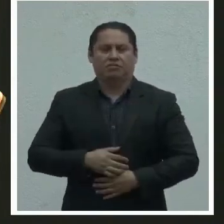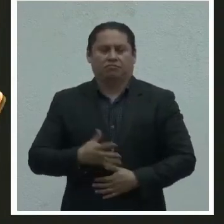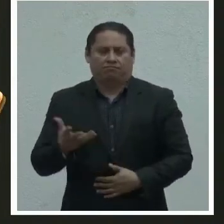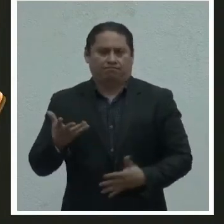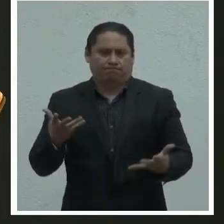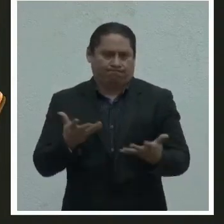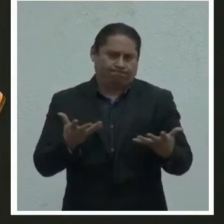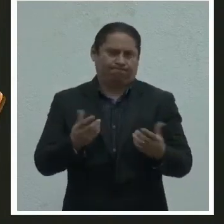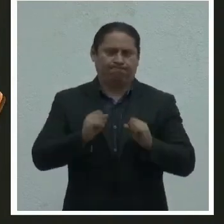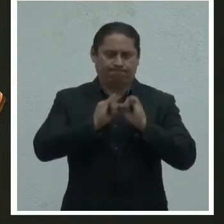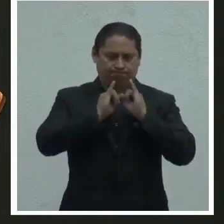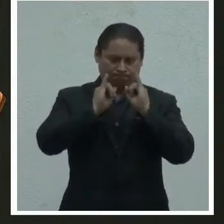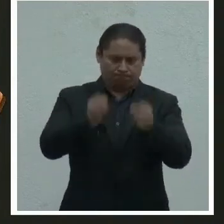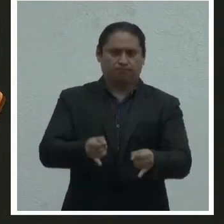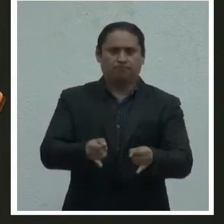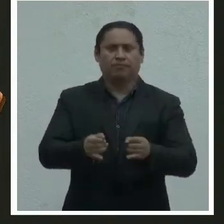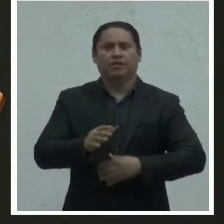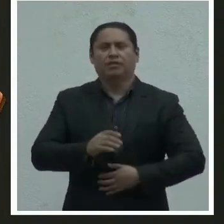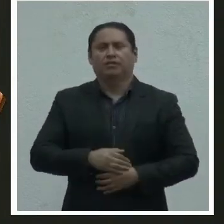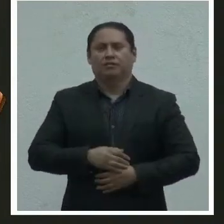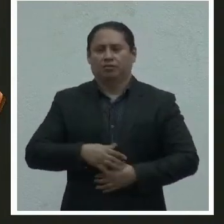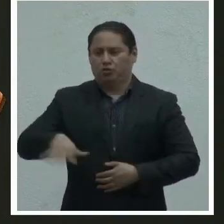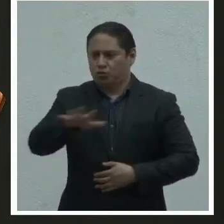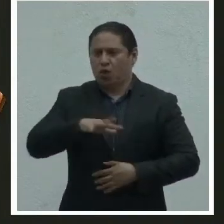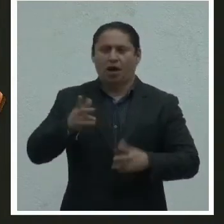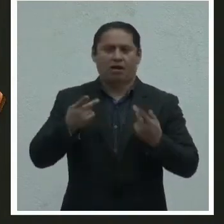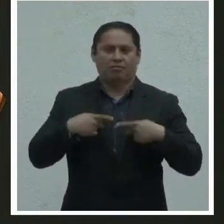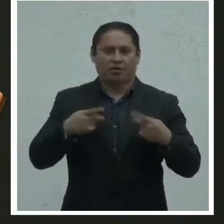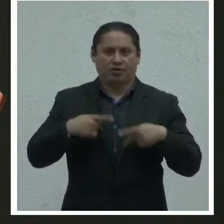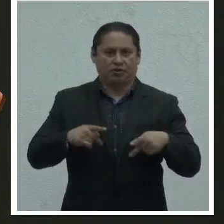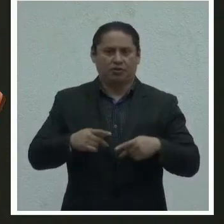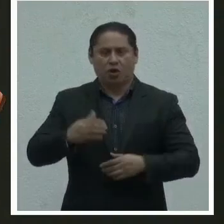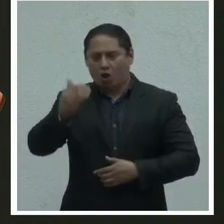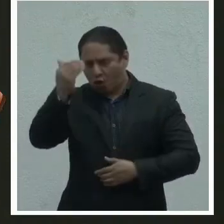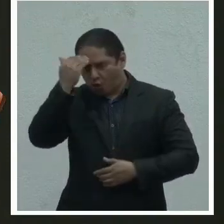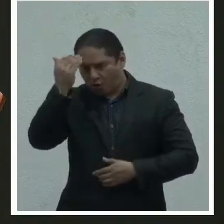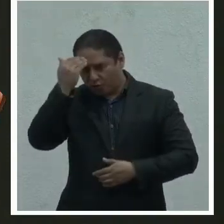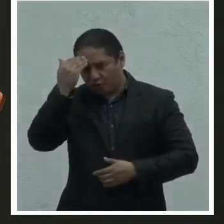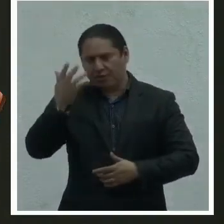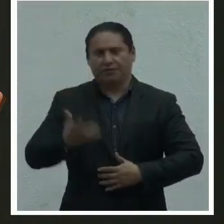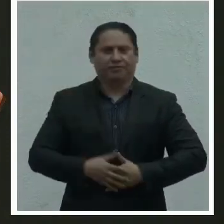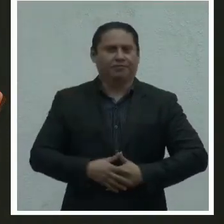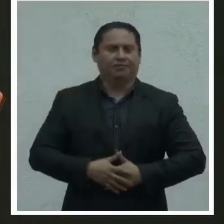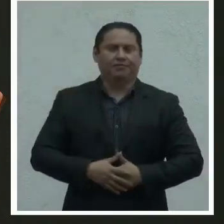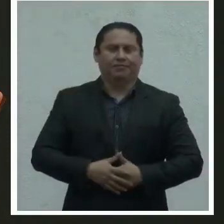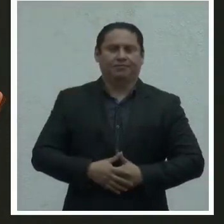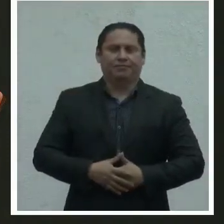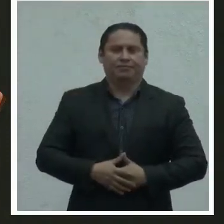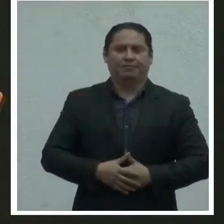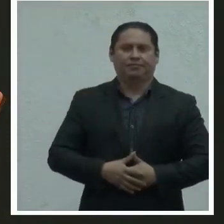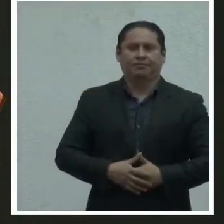una identidad en la población con conocimiento de causa.